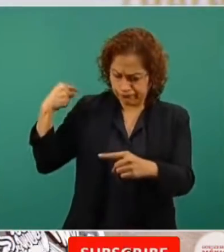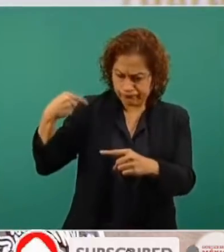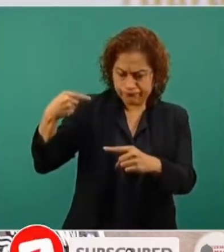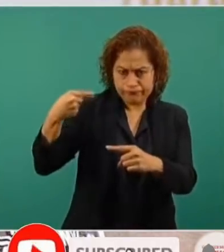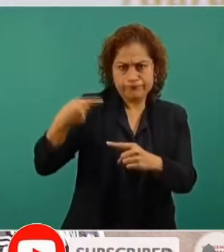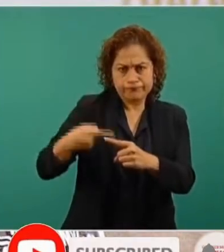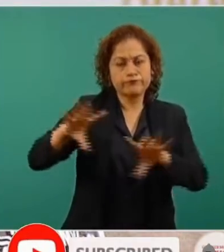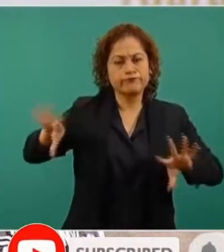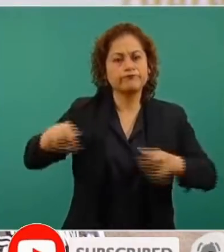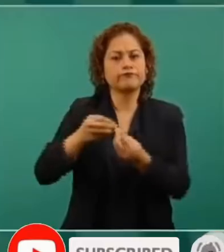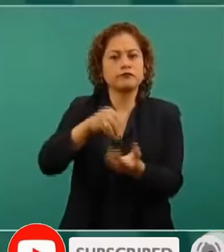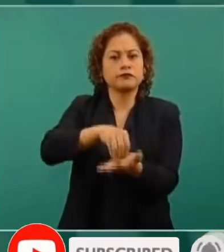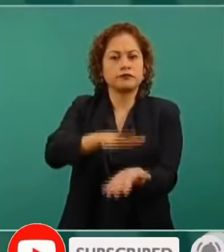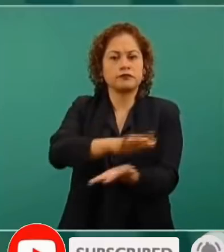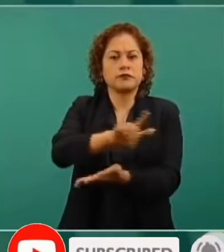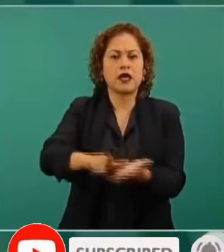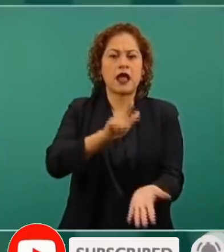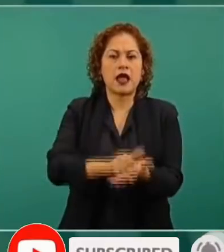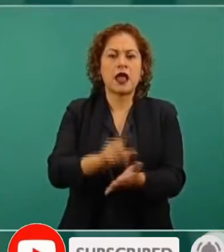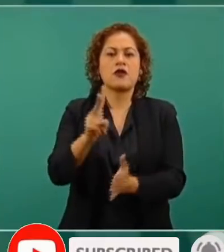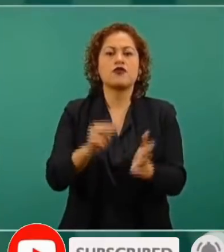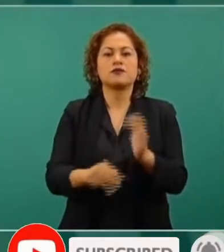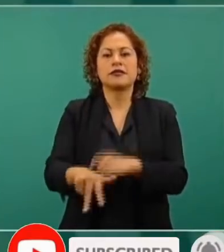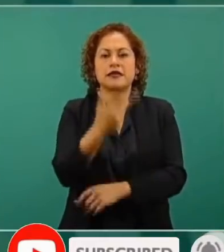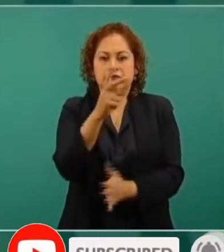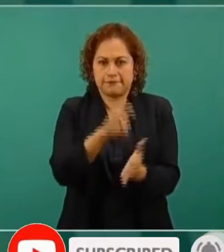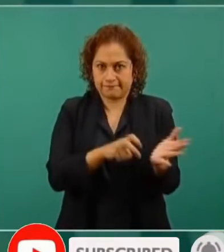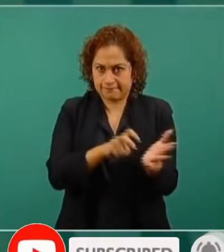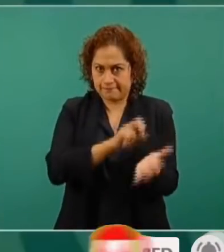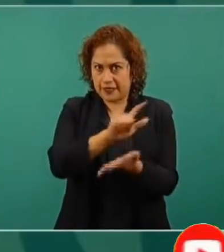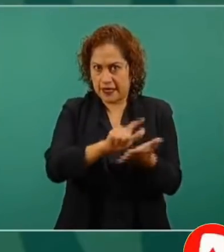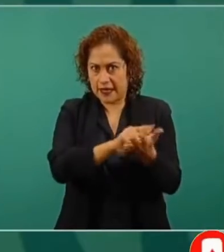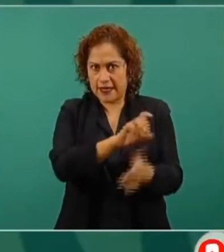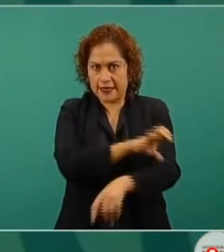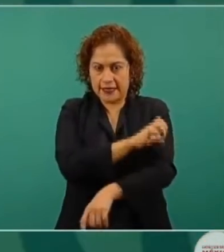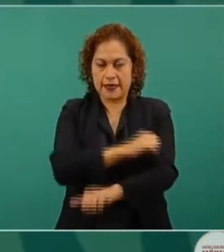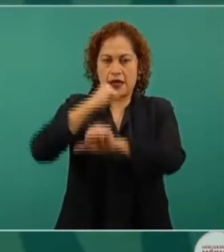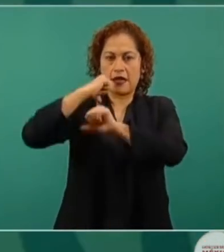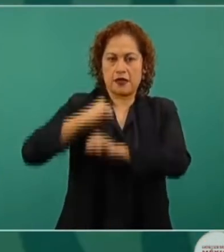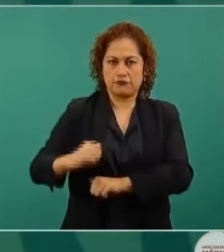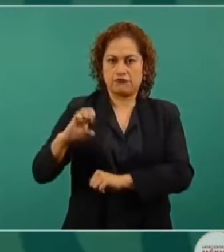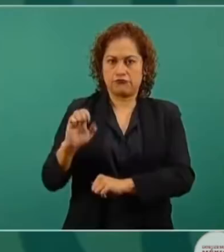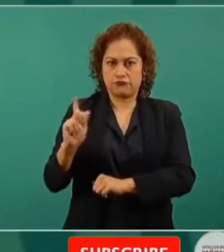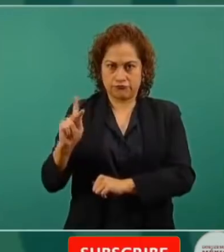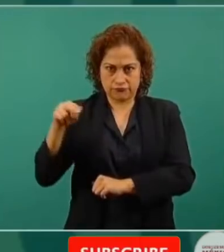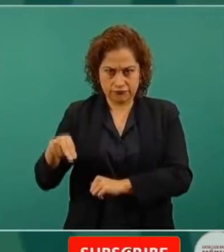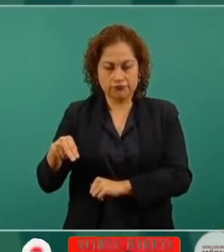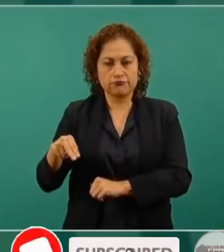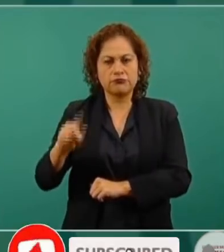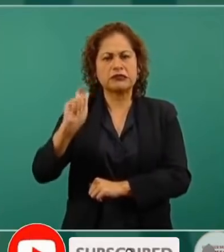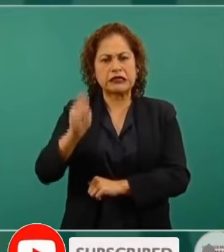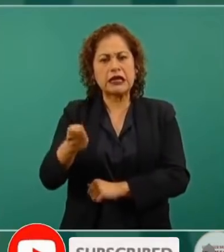reforma energética de Peña Nieto en 2013, dieron lugar a que claramente, ¿verdad?,